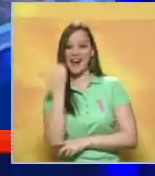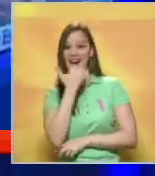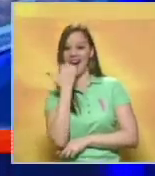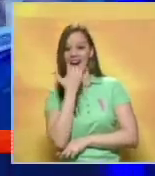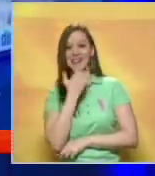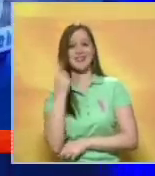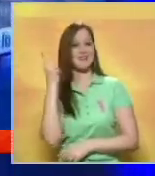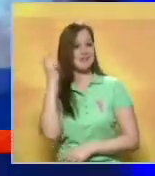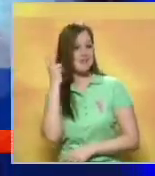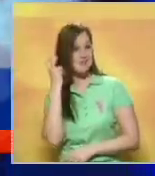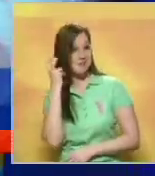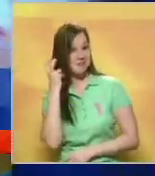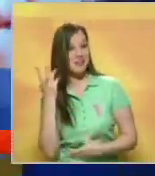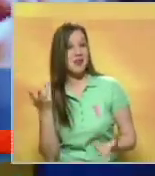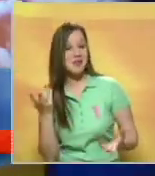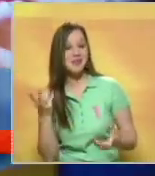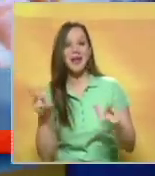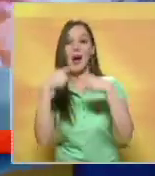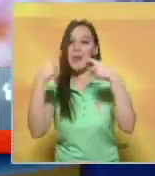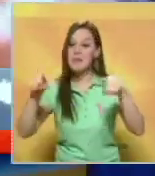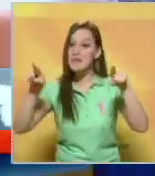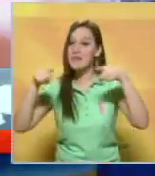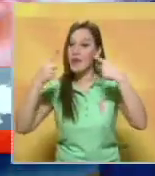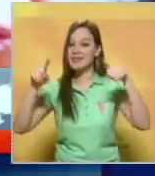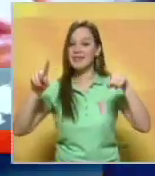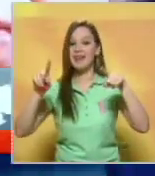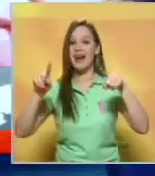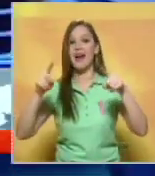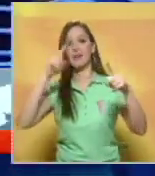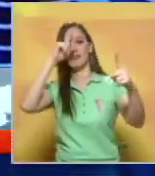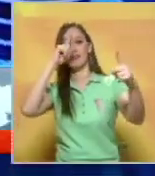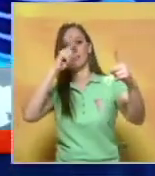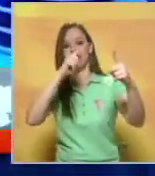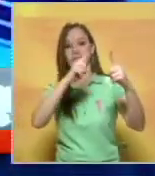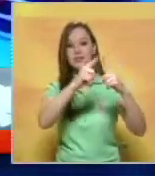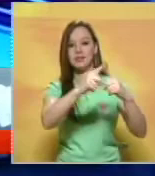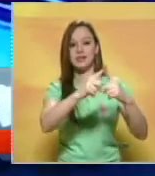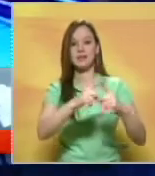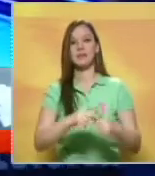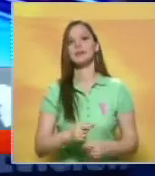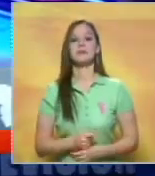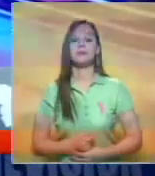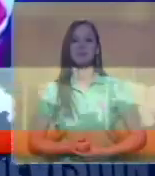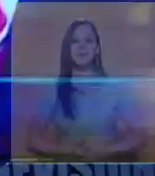oídos. Máximo récord para toda una trayectoria periodística.